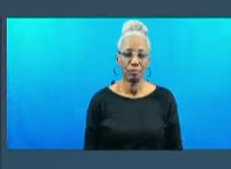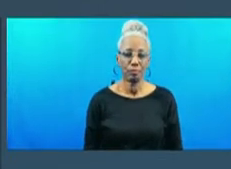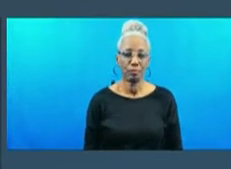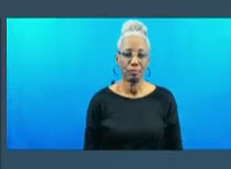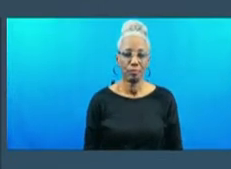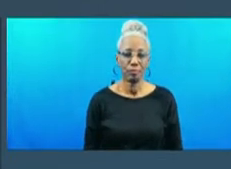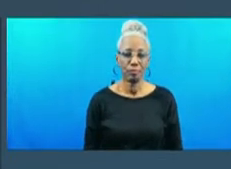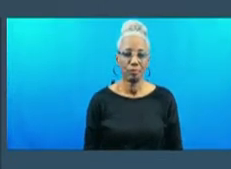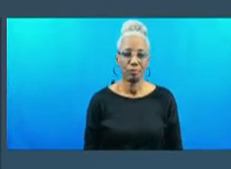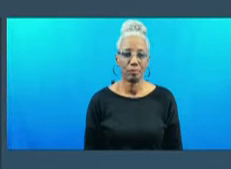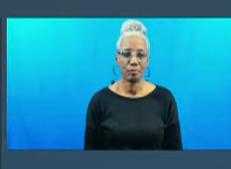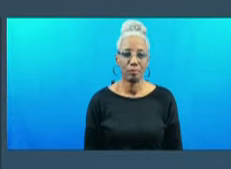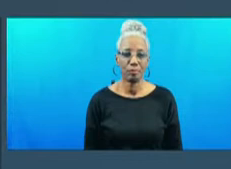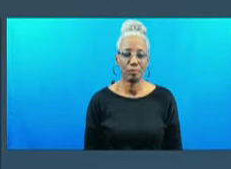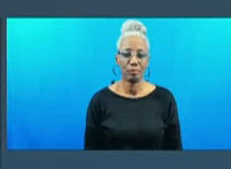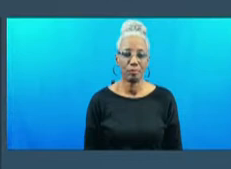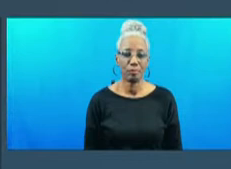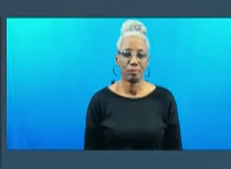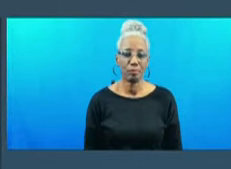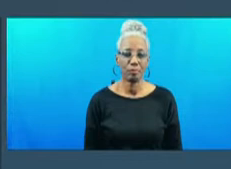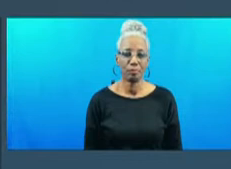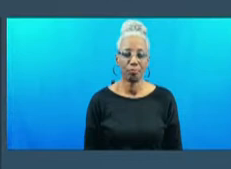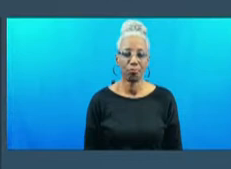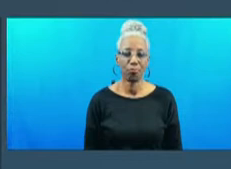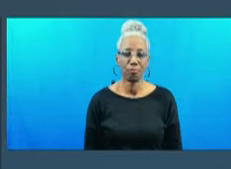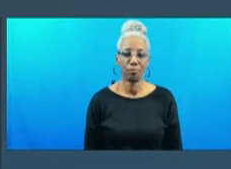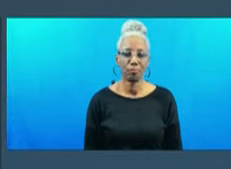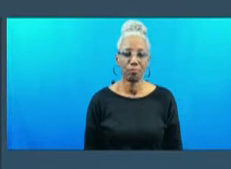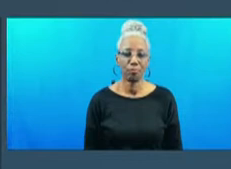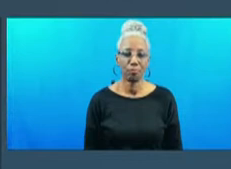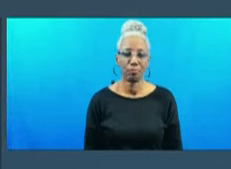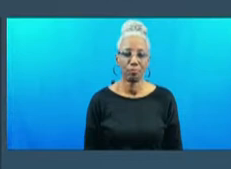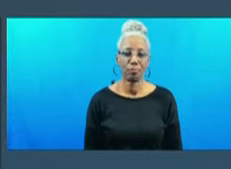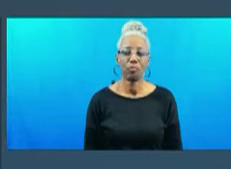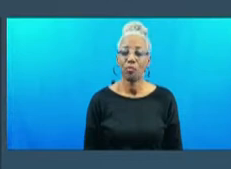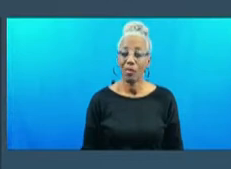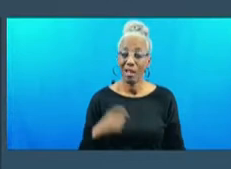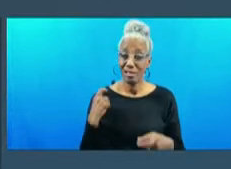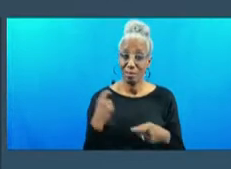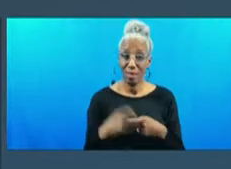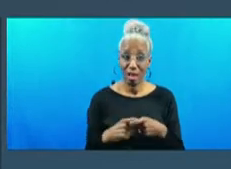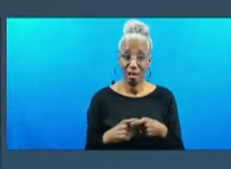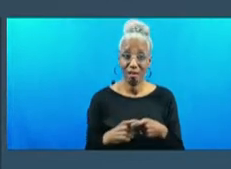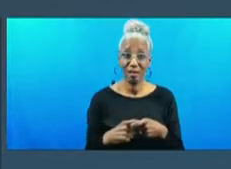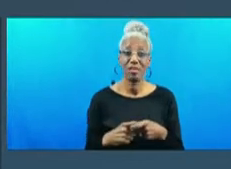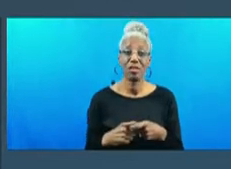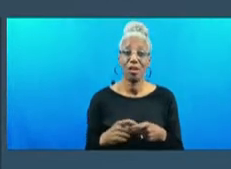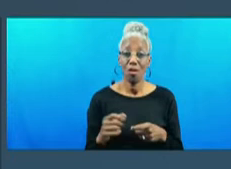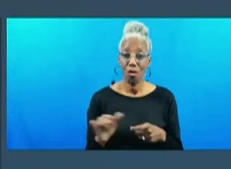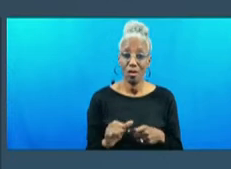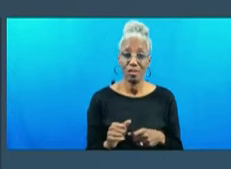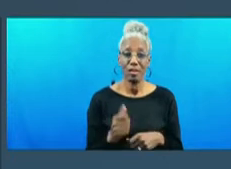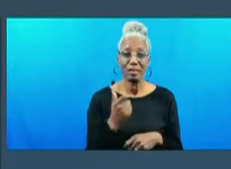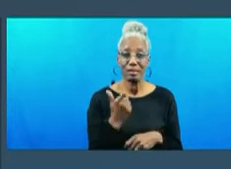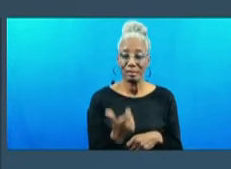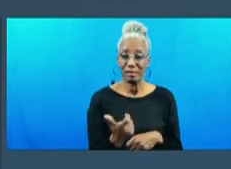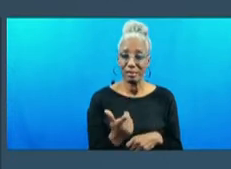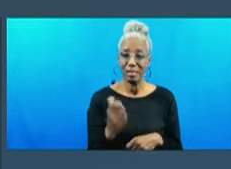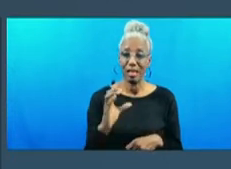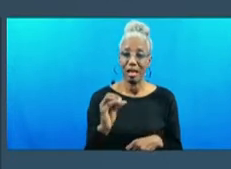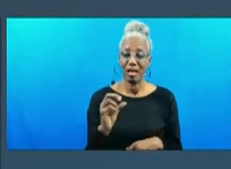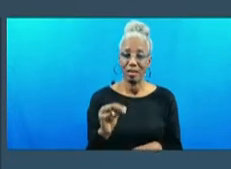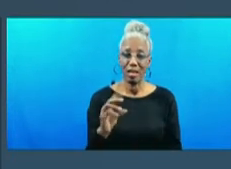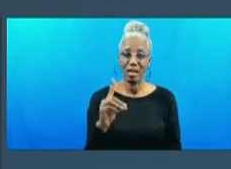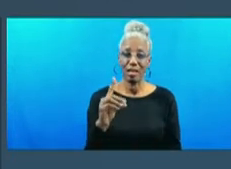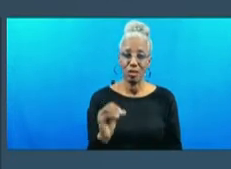Buenas noches a todos y a todas. Gracias por participar esta noche. Mi nombre es Diego Uriburu, de Identity y también del Black